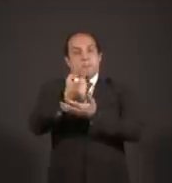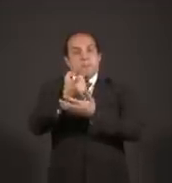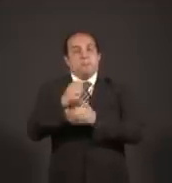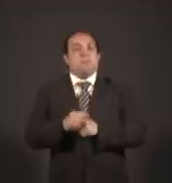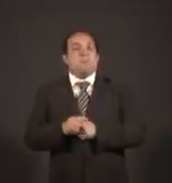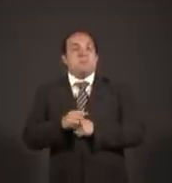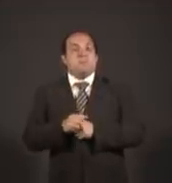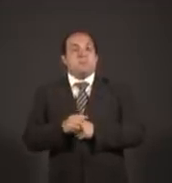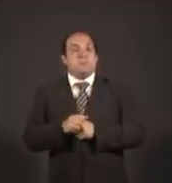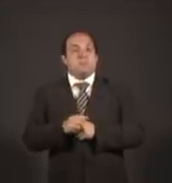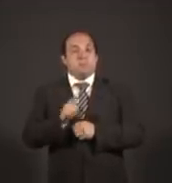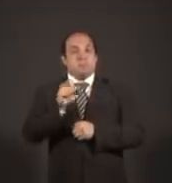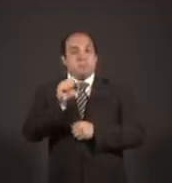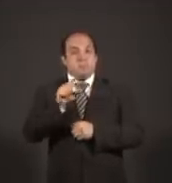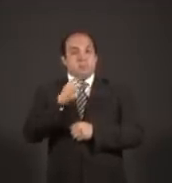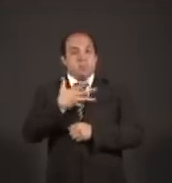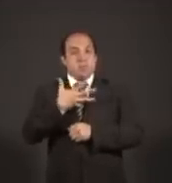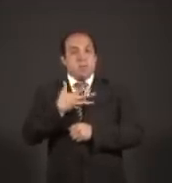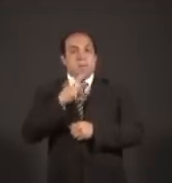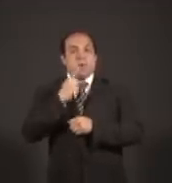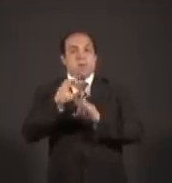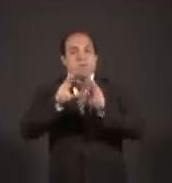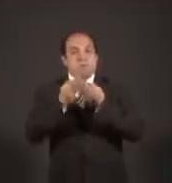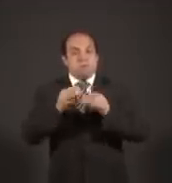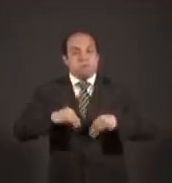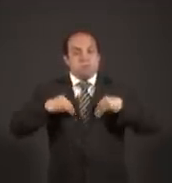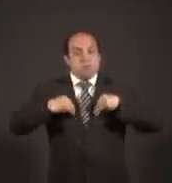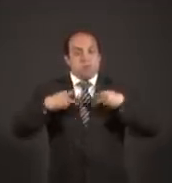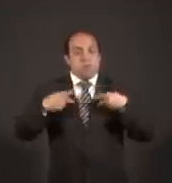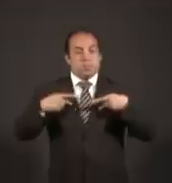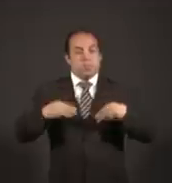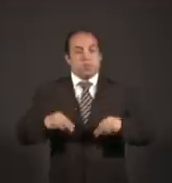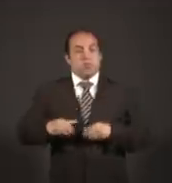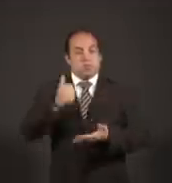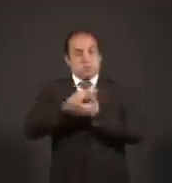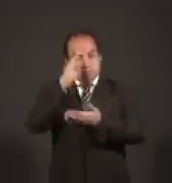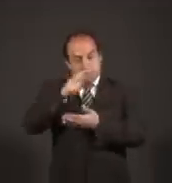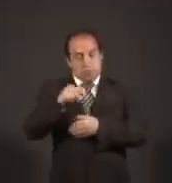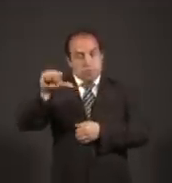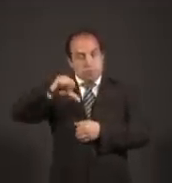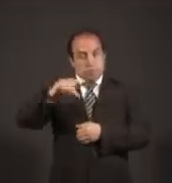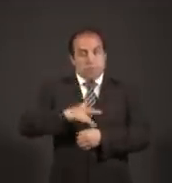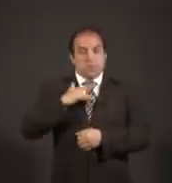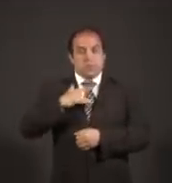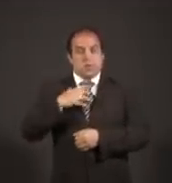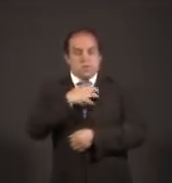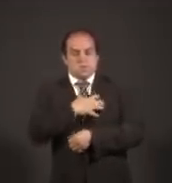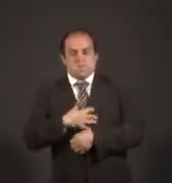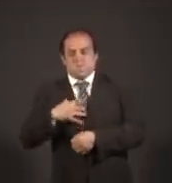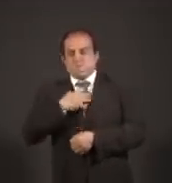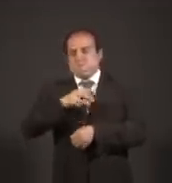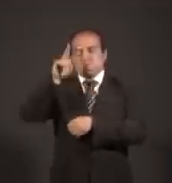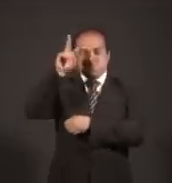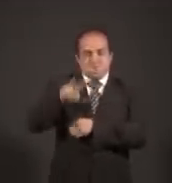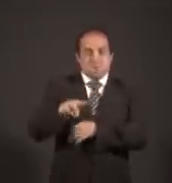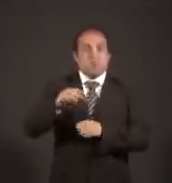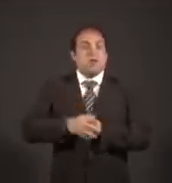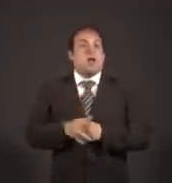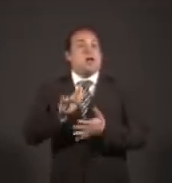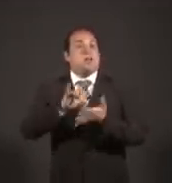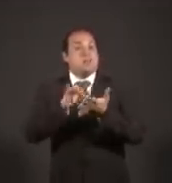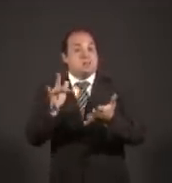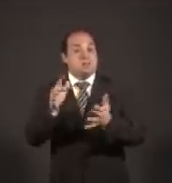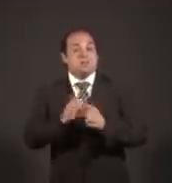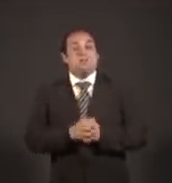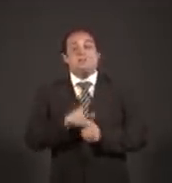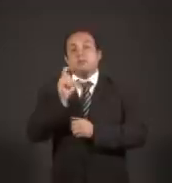condiciones de vida a los habitantes de la Ciudad de México. Así que el día de hoy, pues me siento realmente contenta, agradecida, y